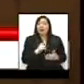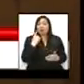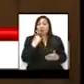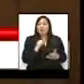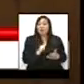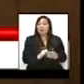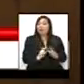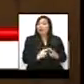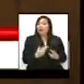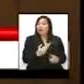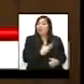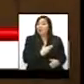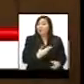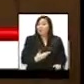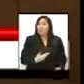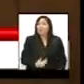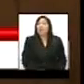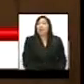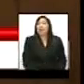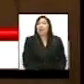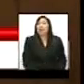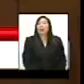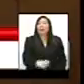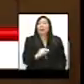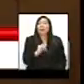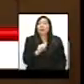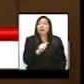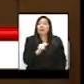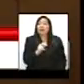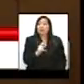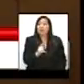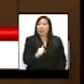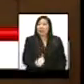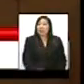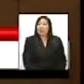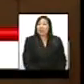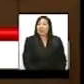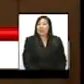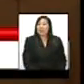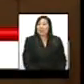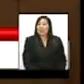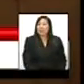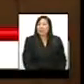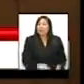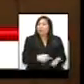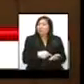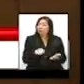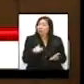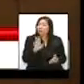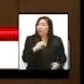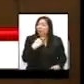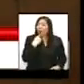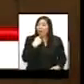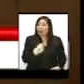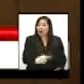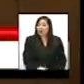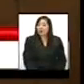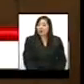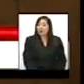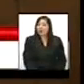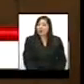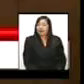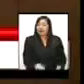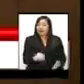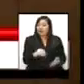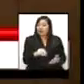que este gobierno del señor Vizcarra iba a retirar la denuncia que se había puesto